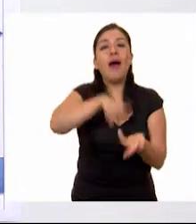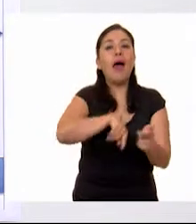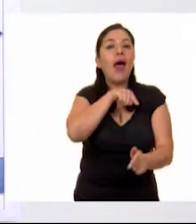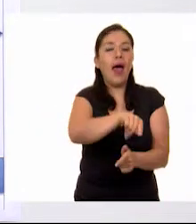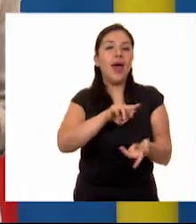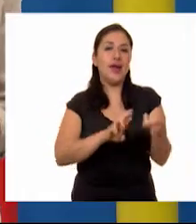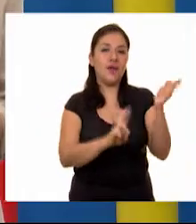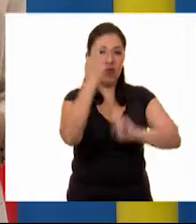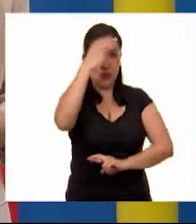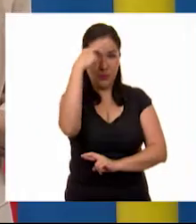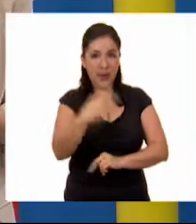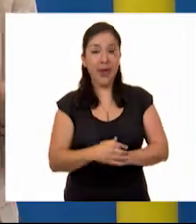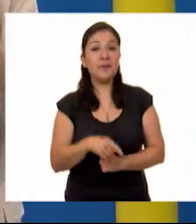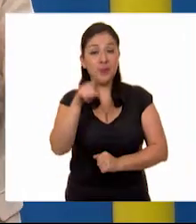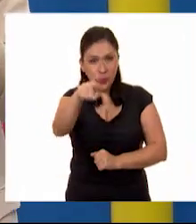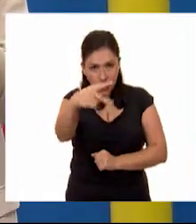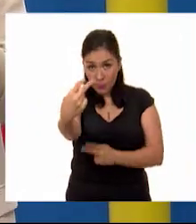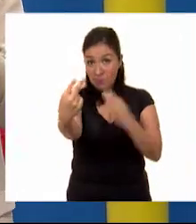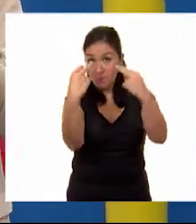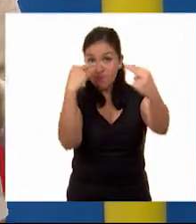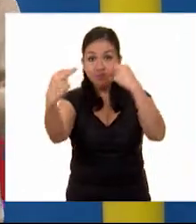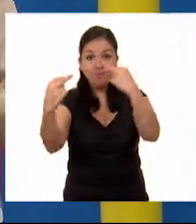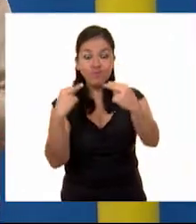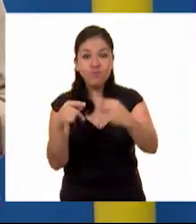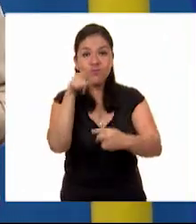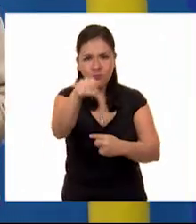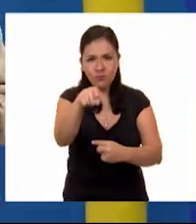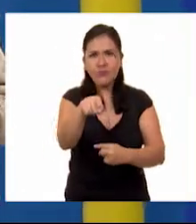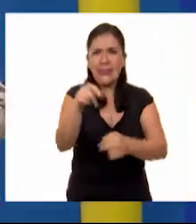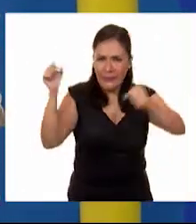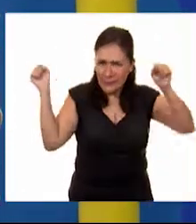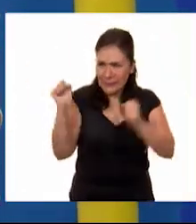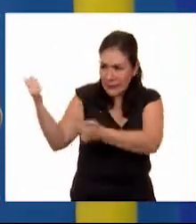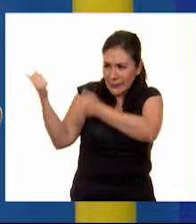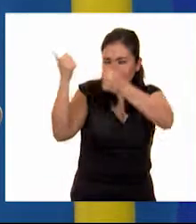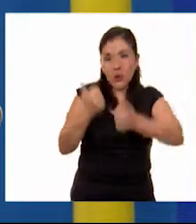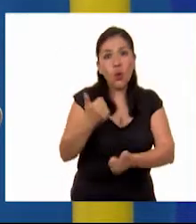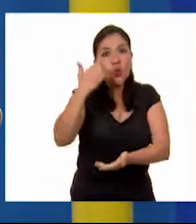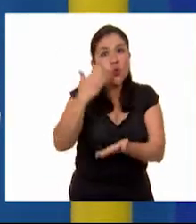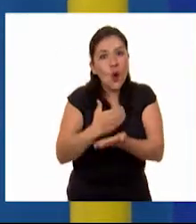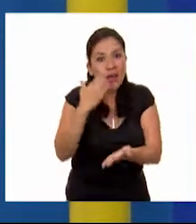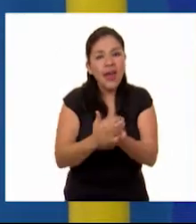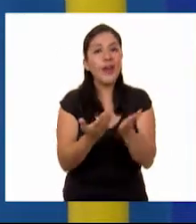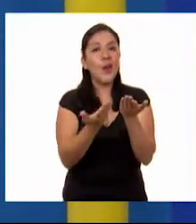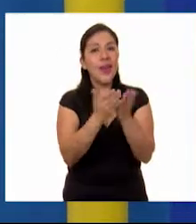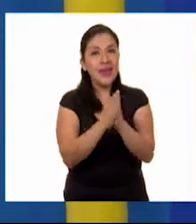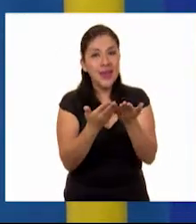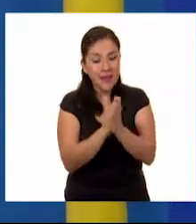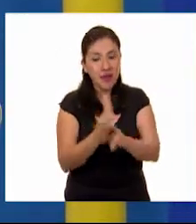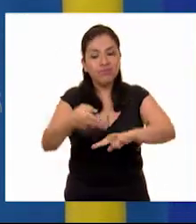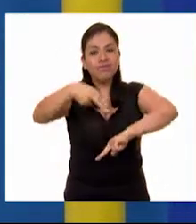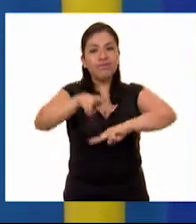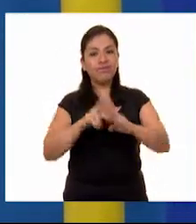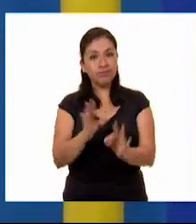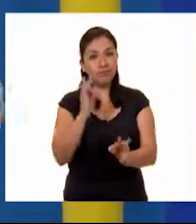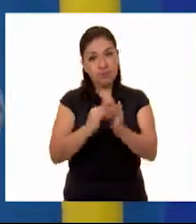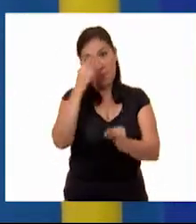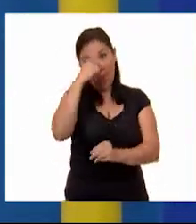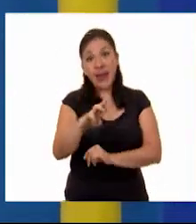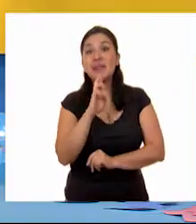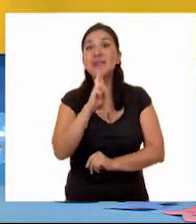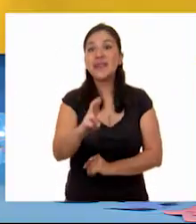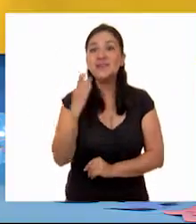Mexicana. Así que tú que nos ves desde casa, corre por tu cuaderno, corre por tu libro y ponte muy listo para